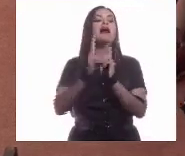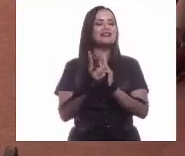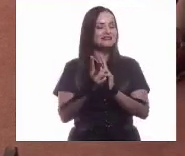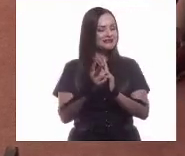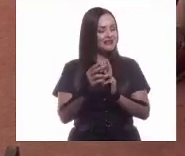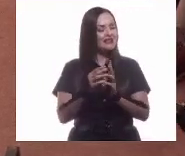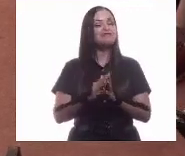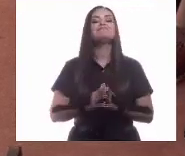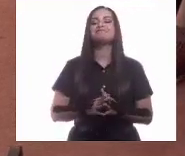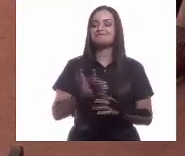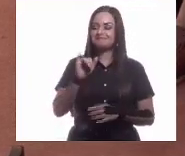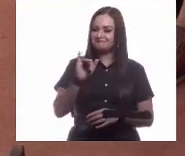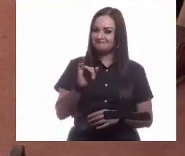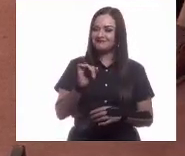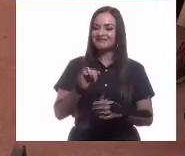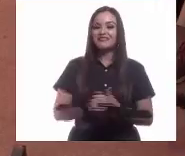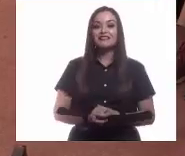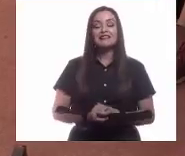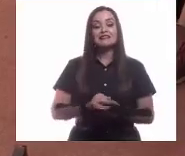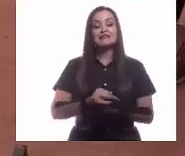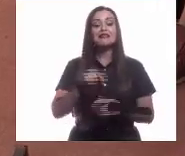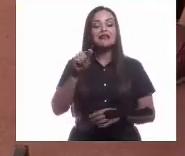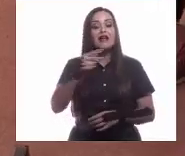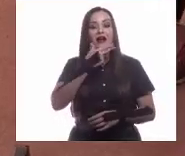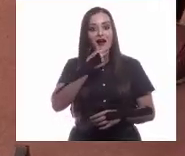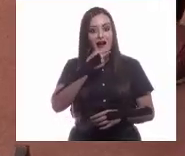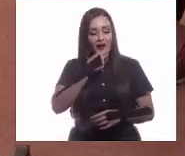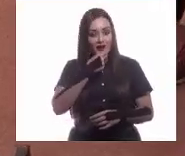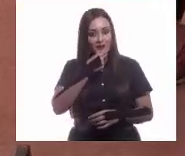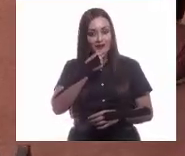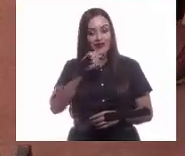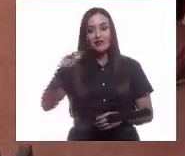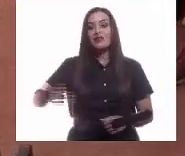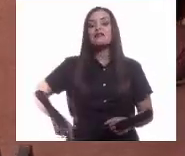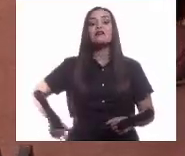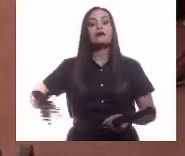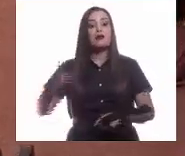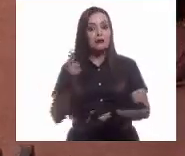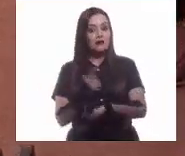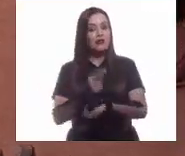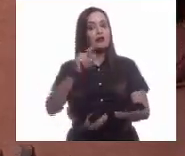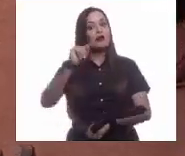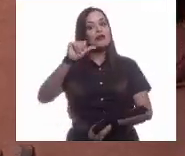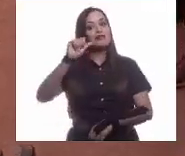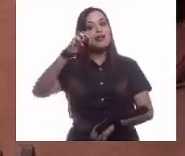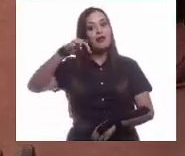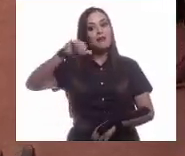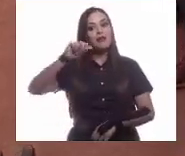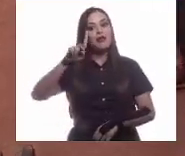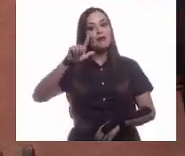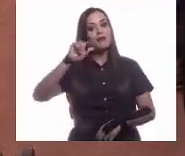pero a mi amigo Francisco Javier García Cabeza de Vaca, gobernador de Tamaulipas. Vecino, bienvenido.